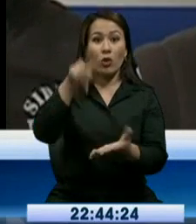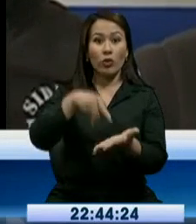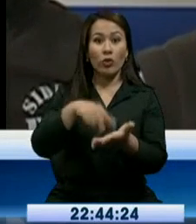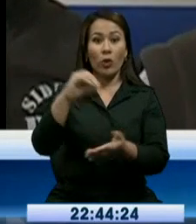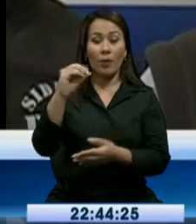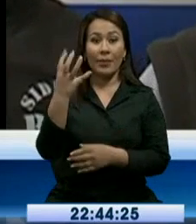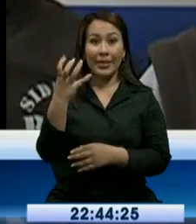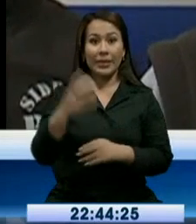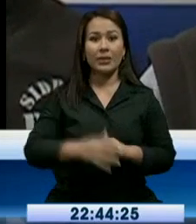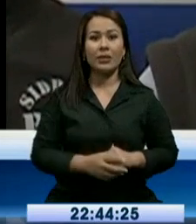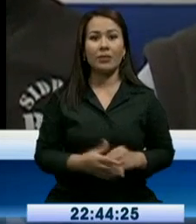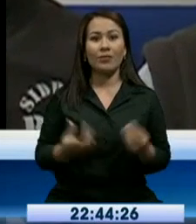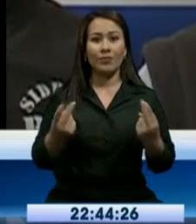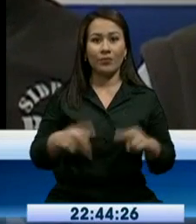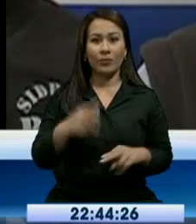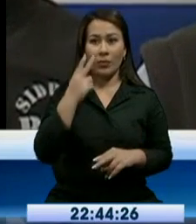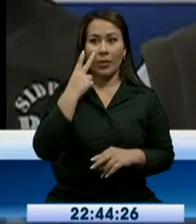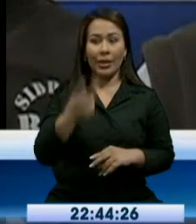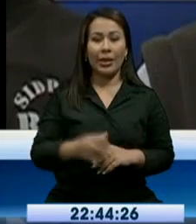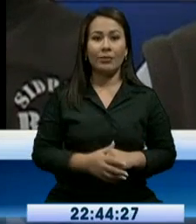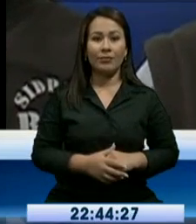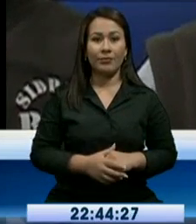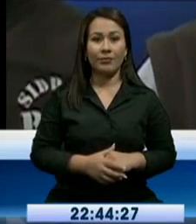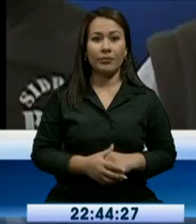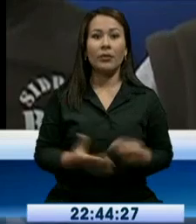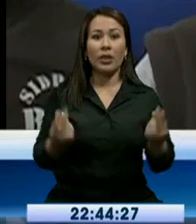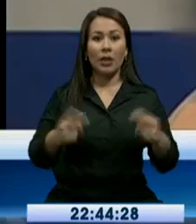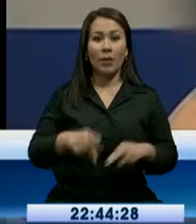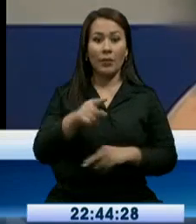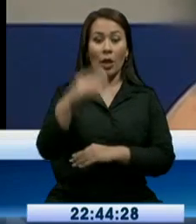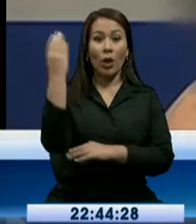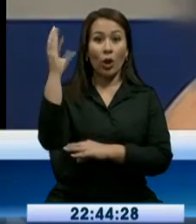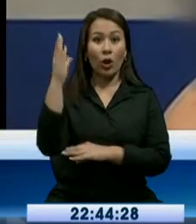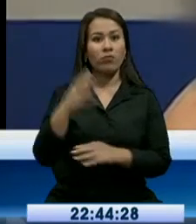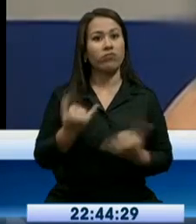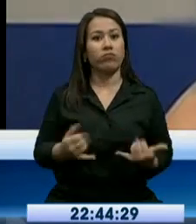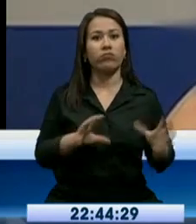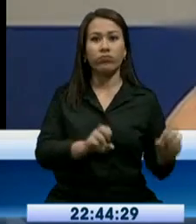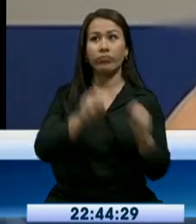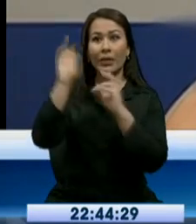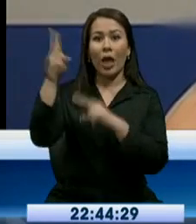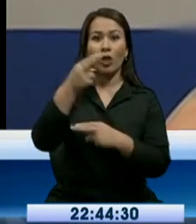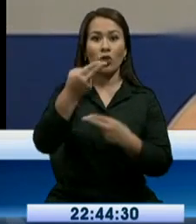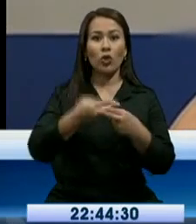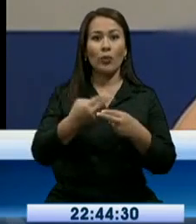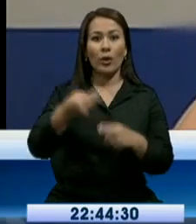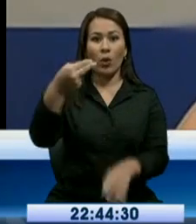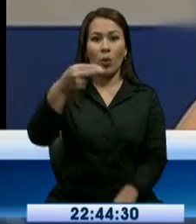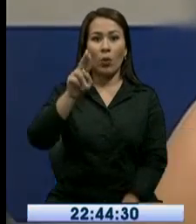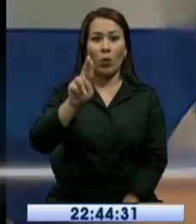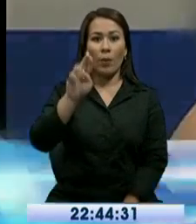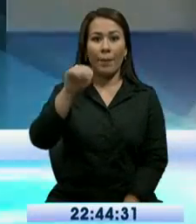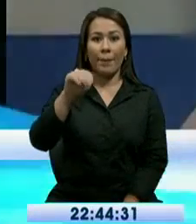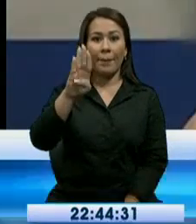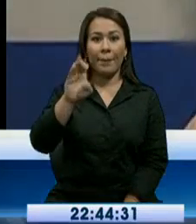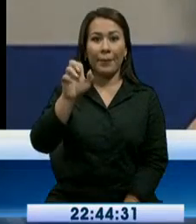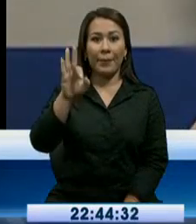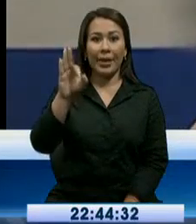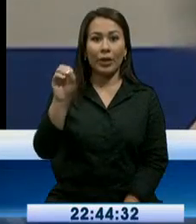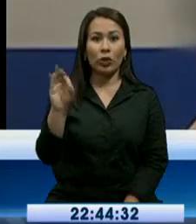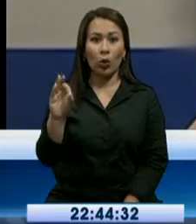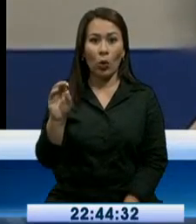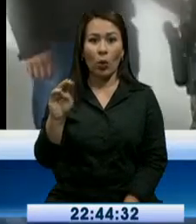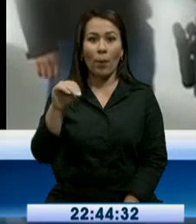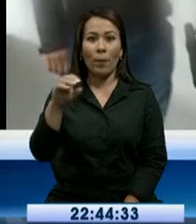había fugado desde una cárcel de Ibagué, Tolima, en Colombia. Abner Humberto Moreira Sierra permanecía en Quito con el nombre de José